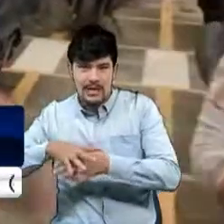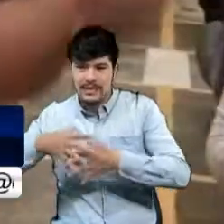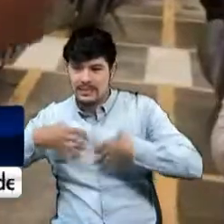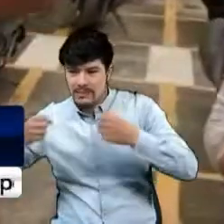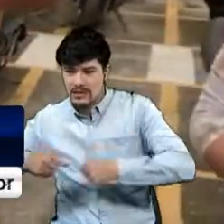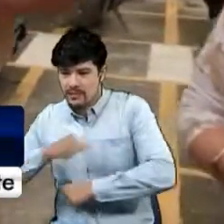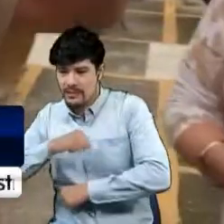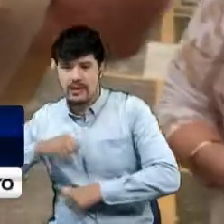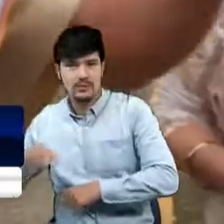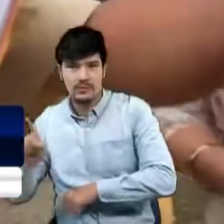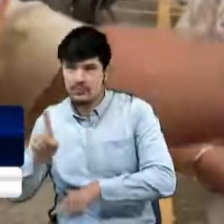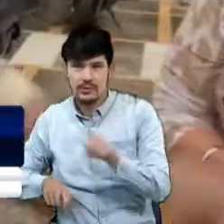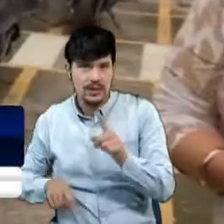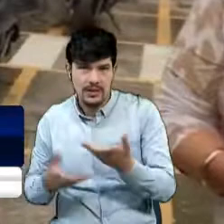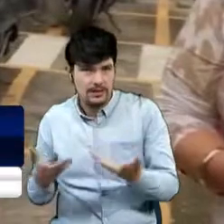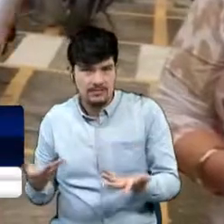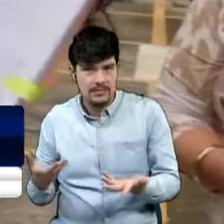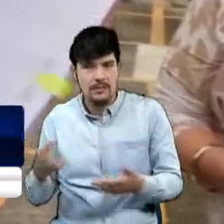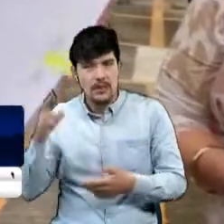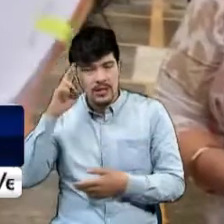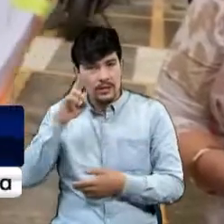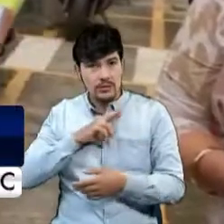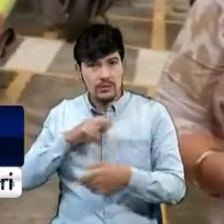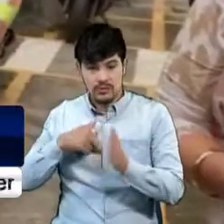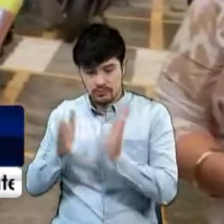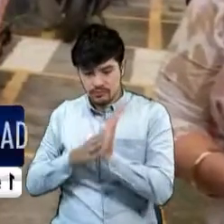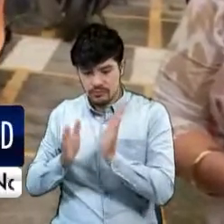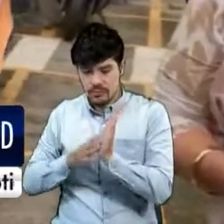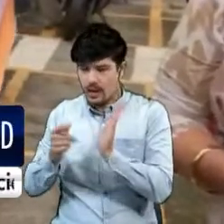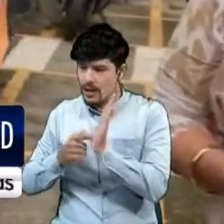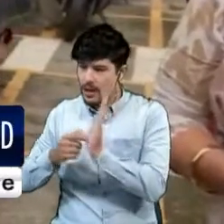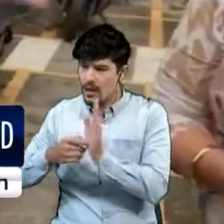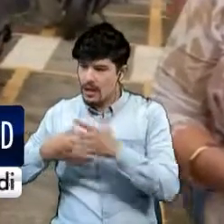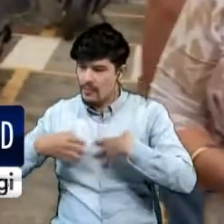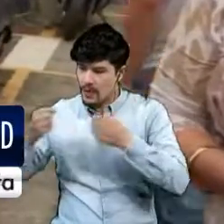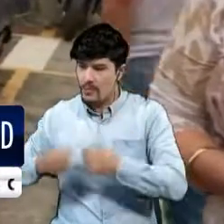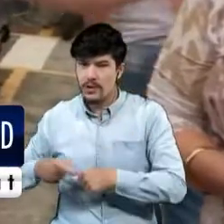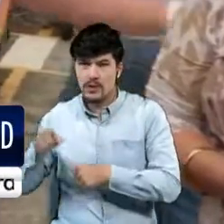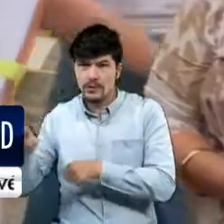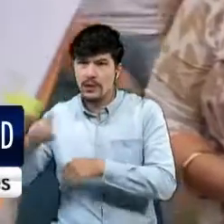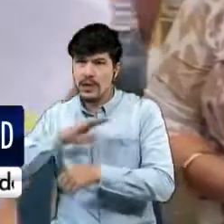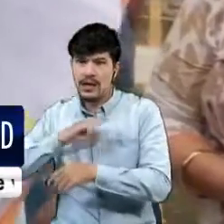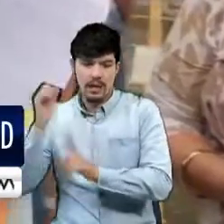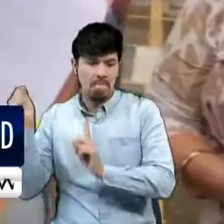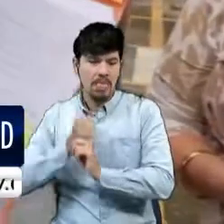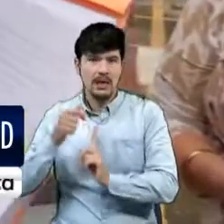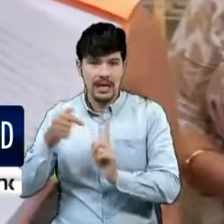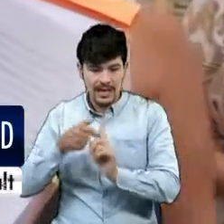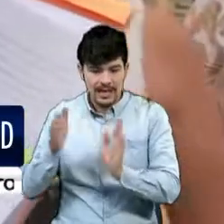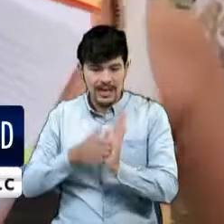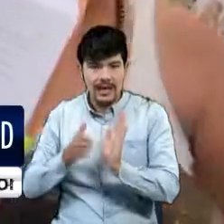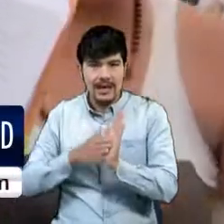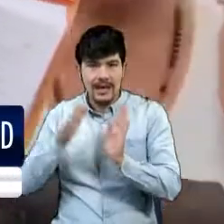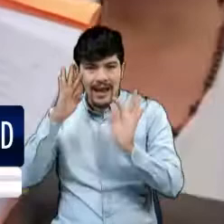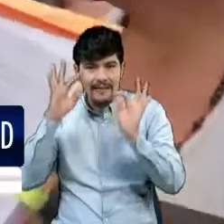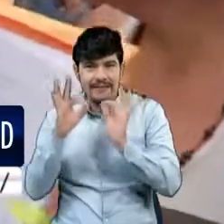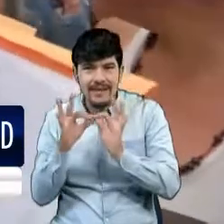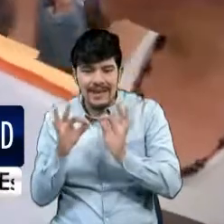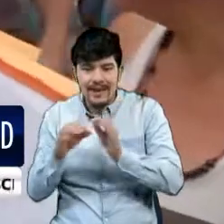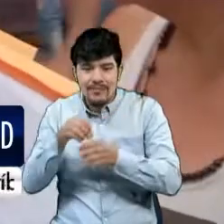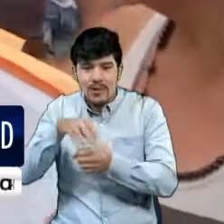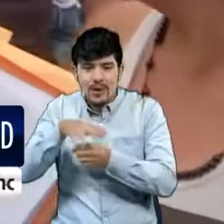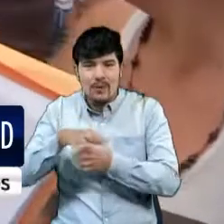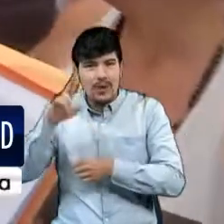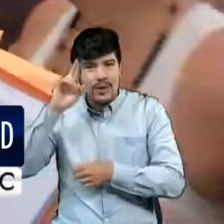blanca lema a la oficina jurídica el de la alcaldía mediante esta escritura y quieren pasar por alto de una escritura que es la fe pública eso sí nos corresponde a nosotros